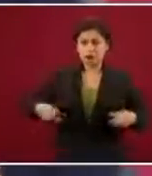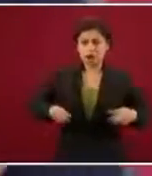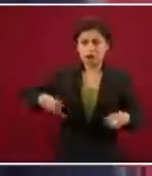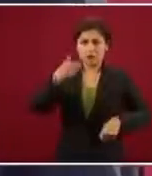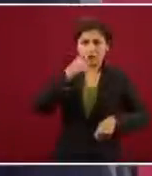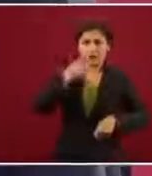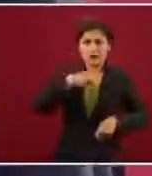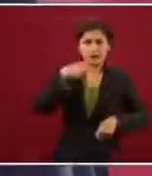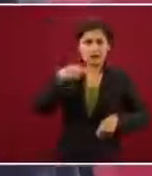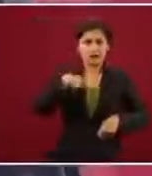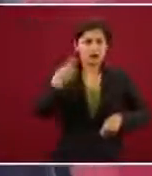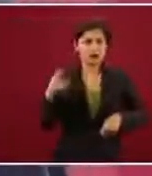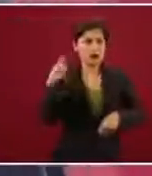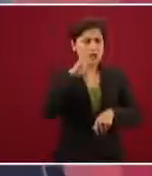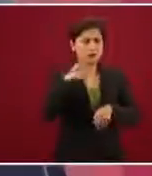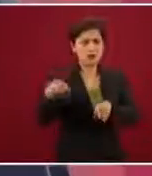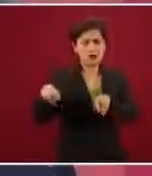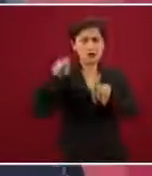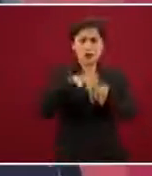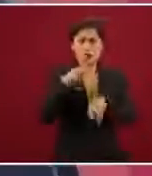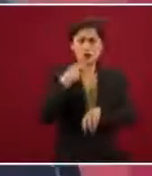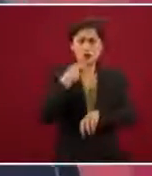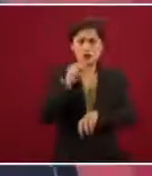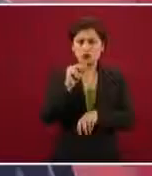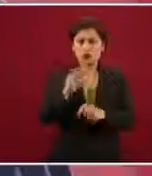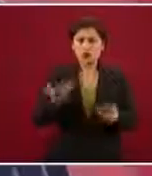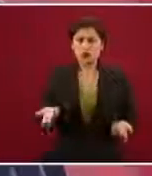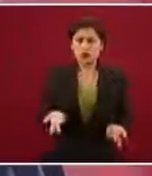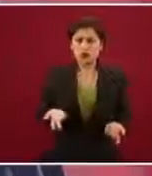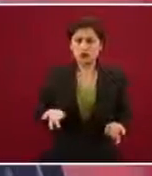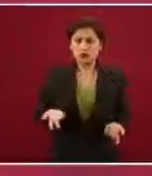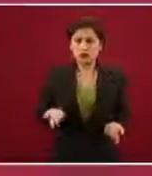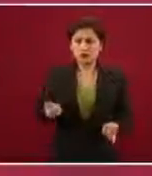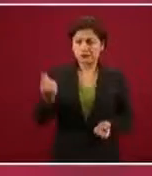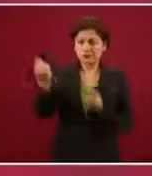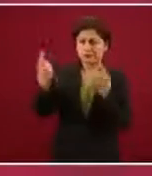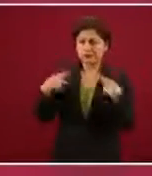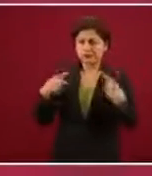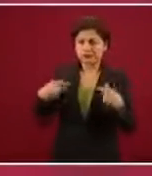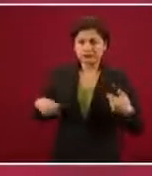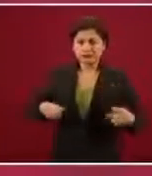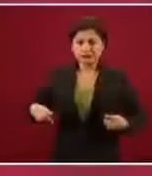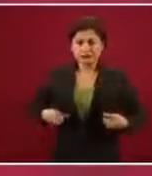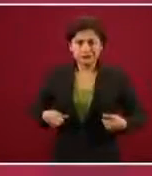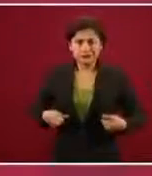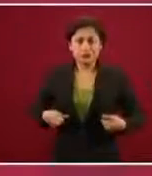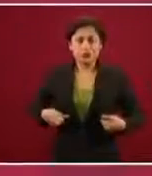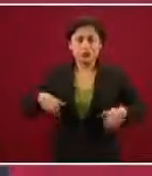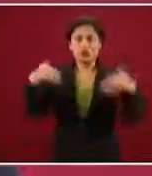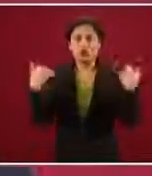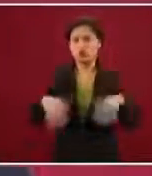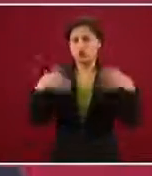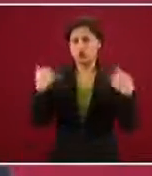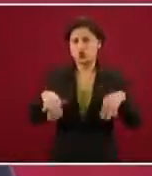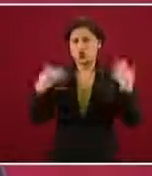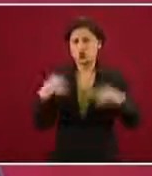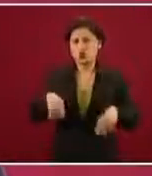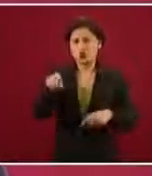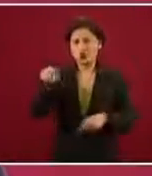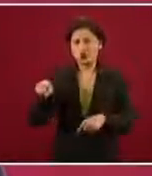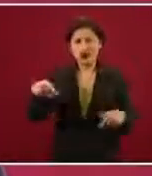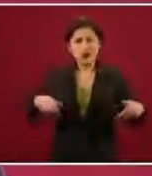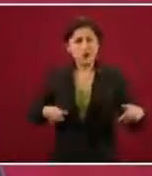imagínense cómo están por dentro, que no puedan hacer los jugosos negocios que